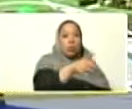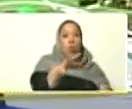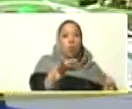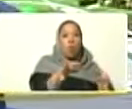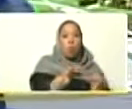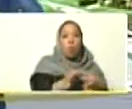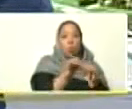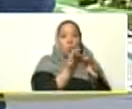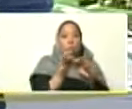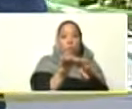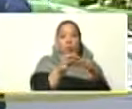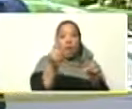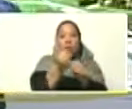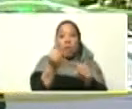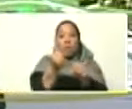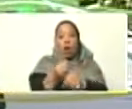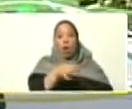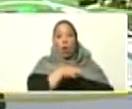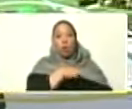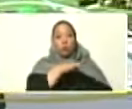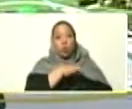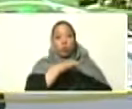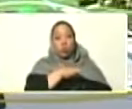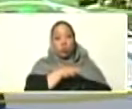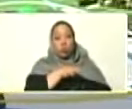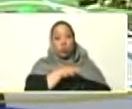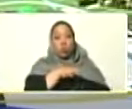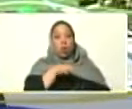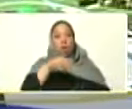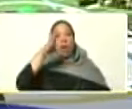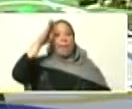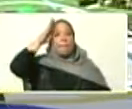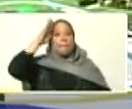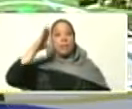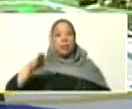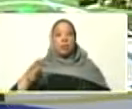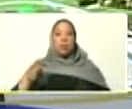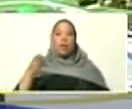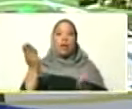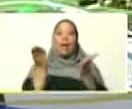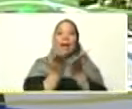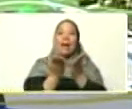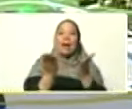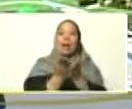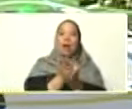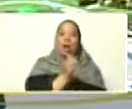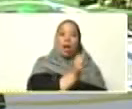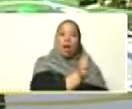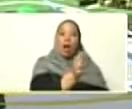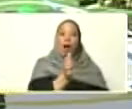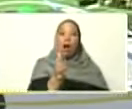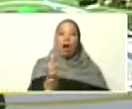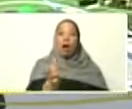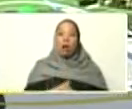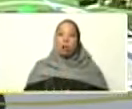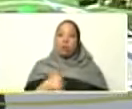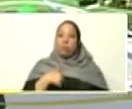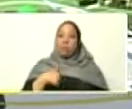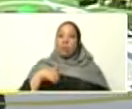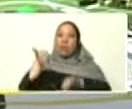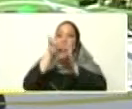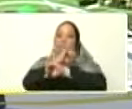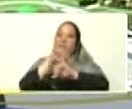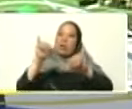1x10 del buen gobierno en cada escuela. Esto me llena a mí de mucha energía y me da una gran felicidad